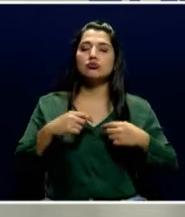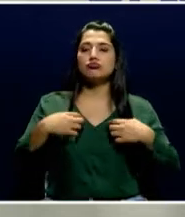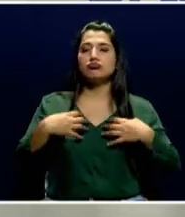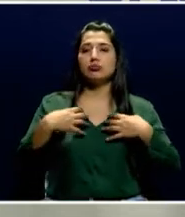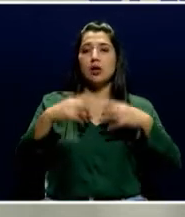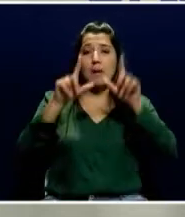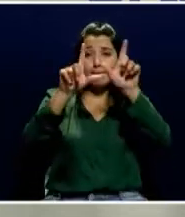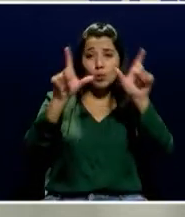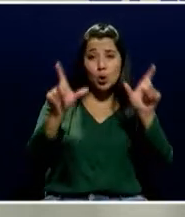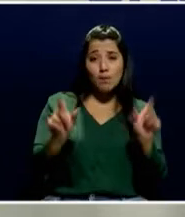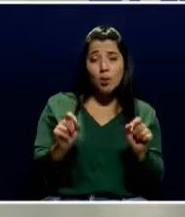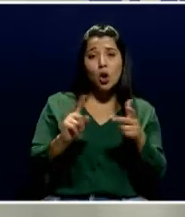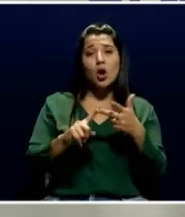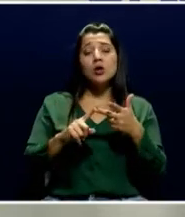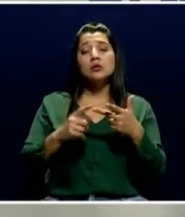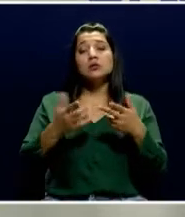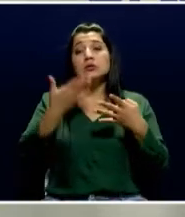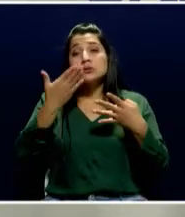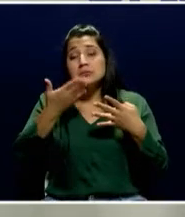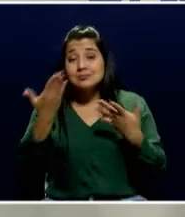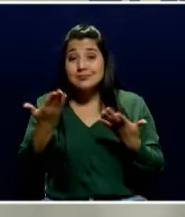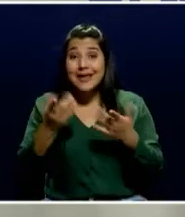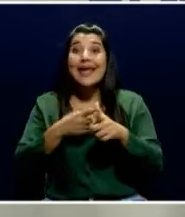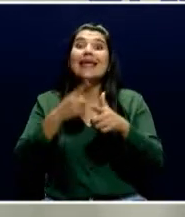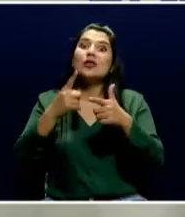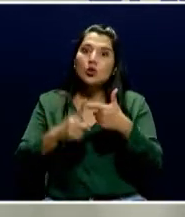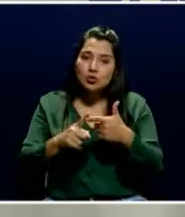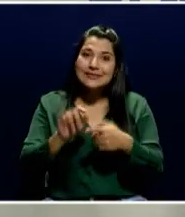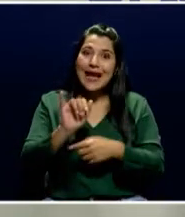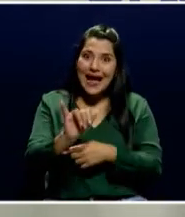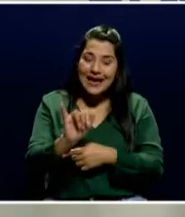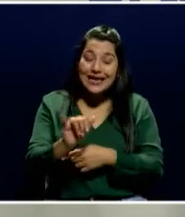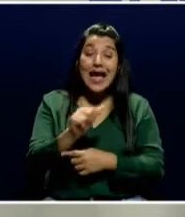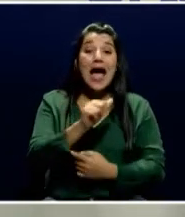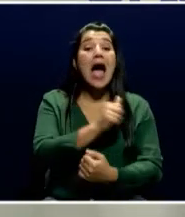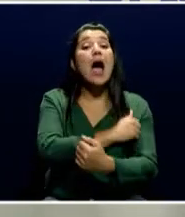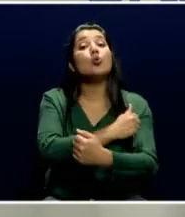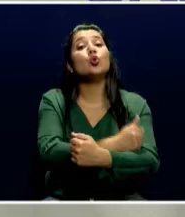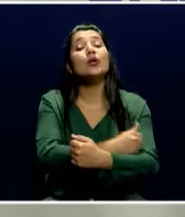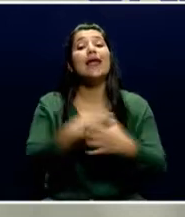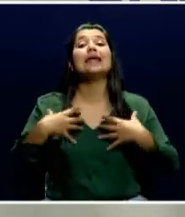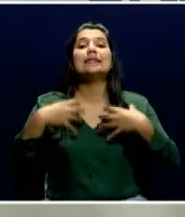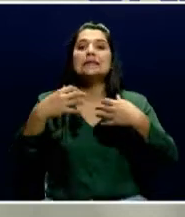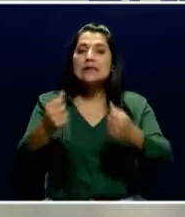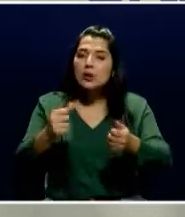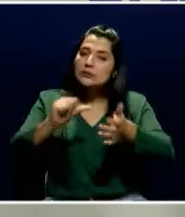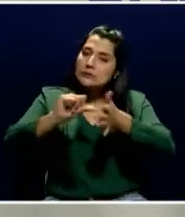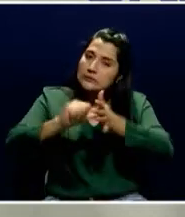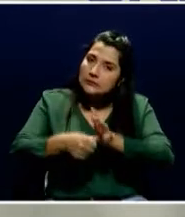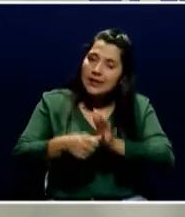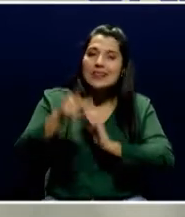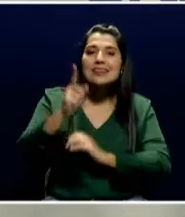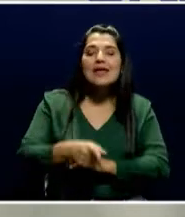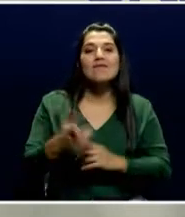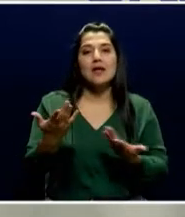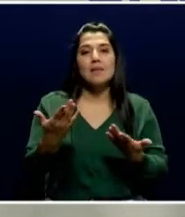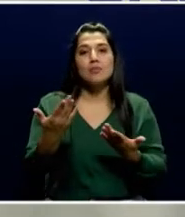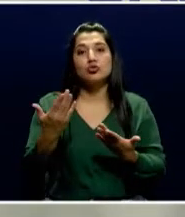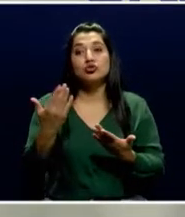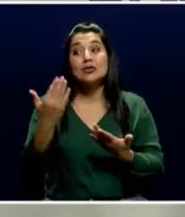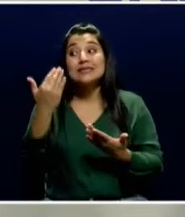y también las autoridades médicas han sido muy insistentes en que tenemos que identificar claramente cuál es ese